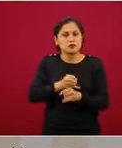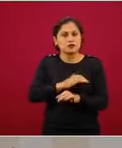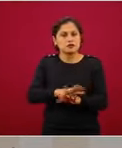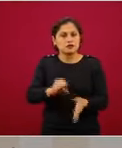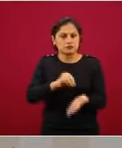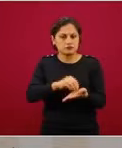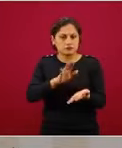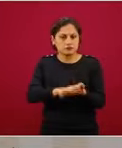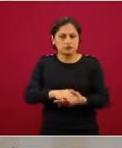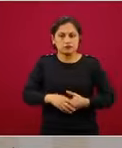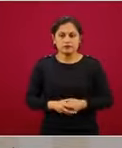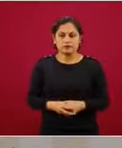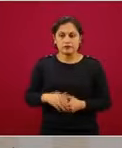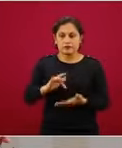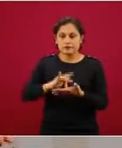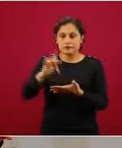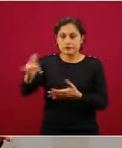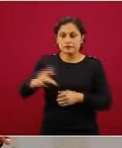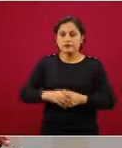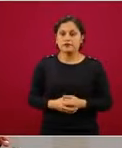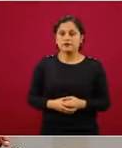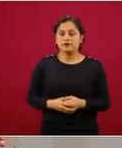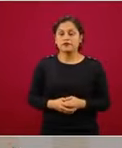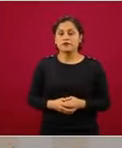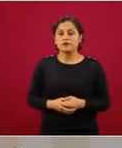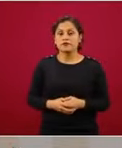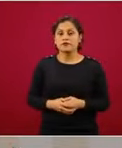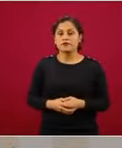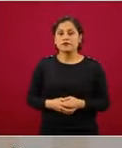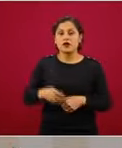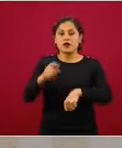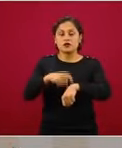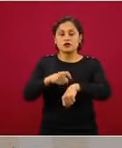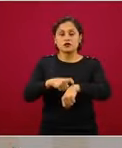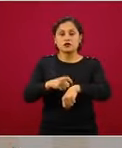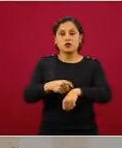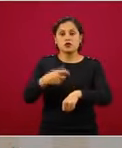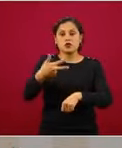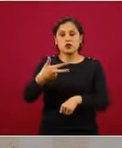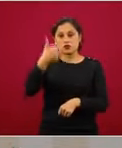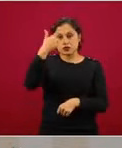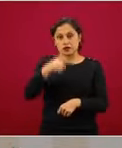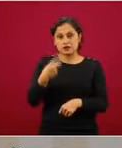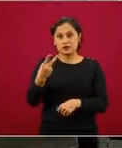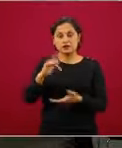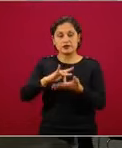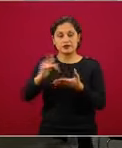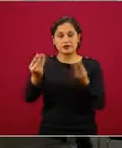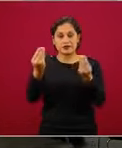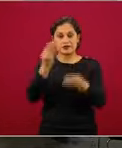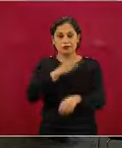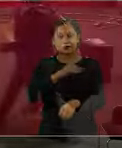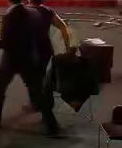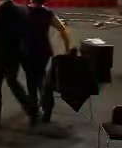dinámica. Muchas gracias. Aquí terminamos, son las 20:02. Muchas gracias. Buen día.